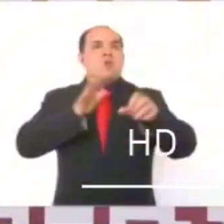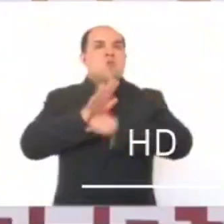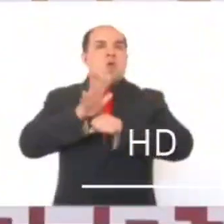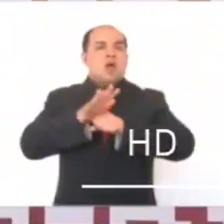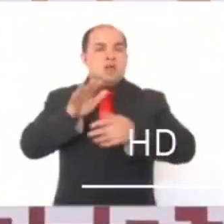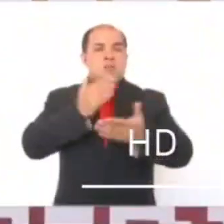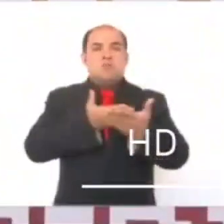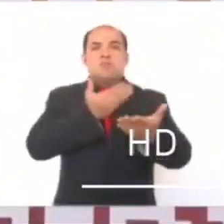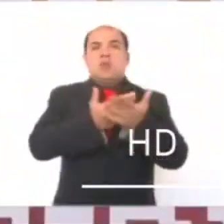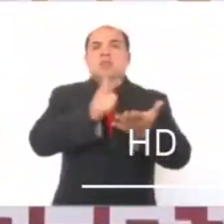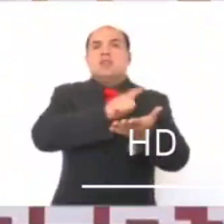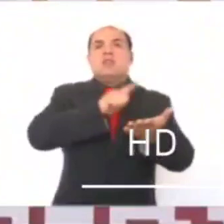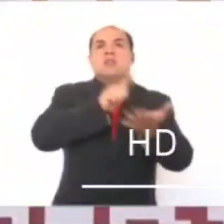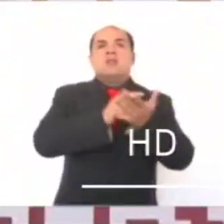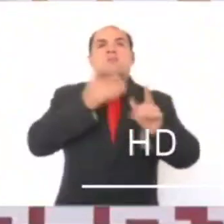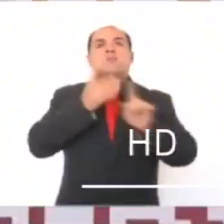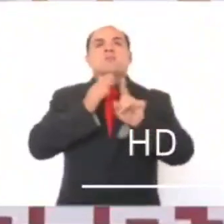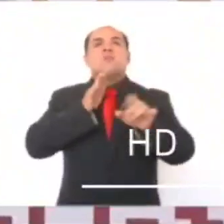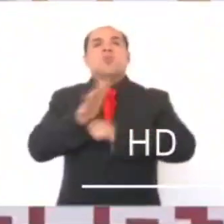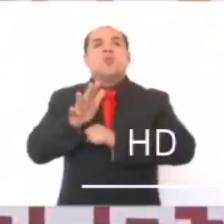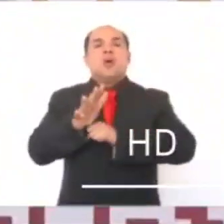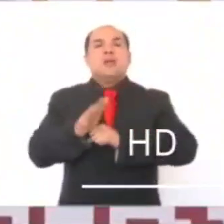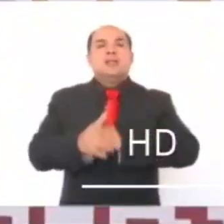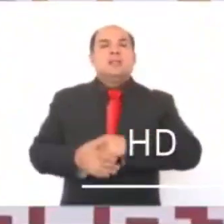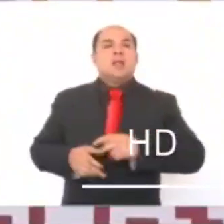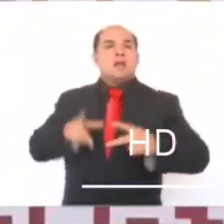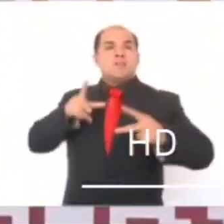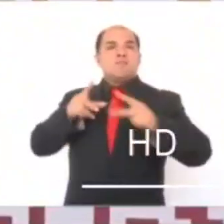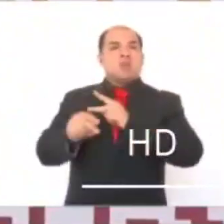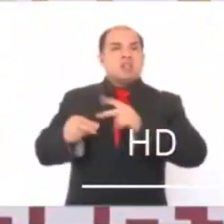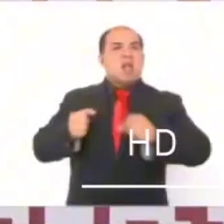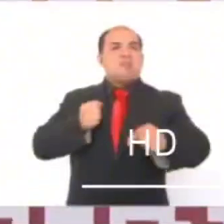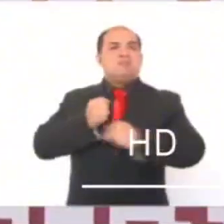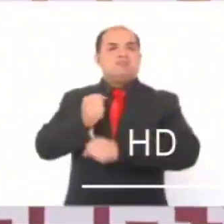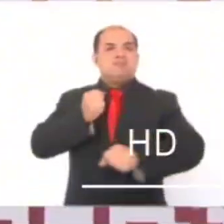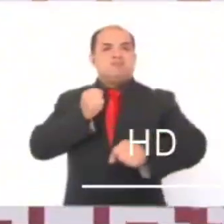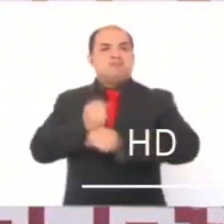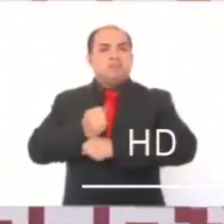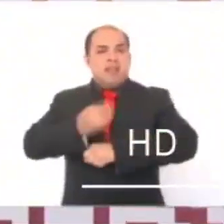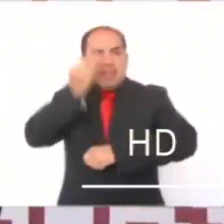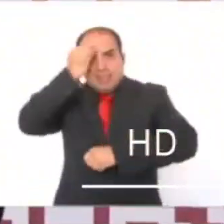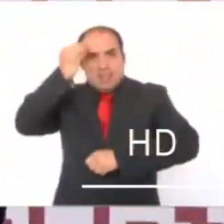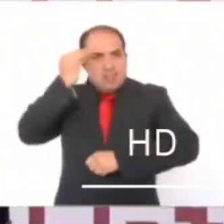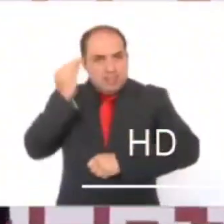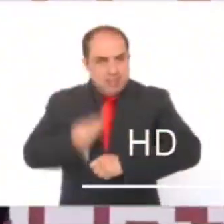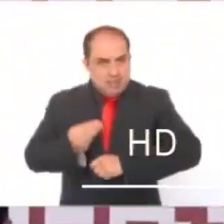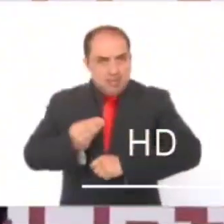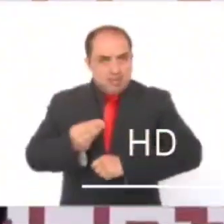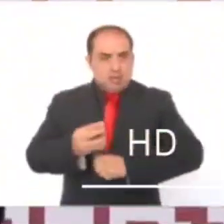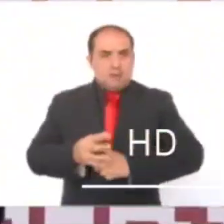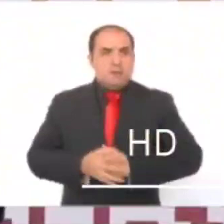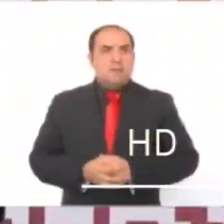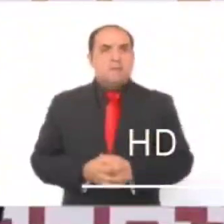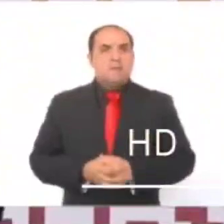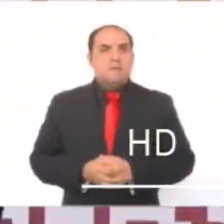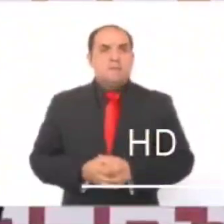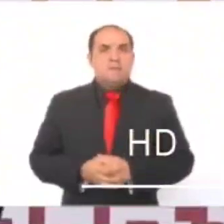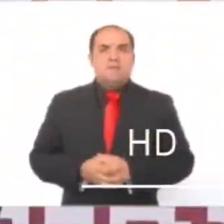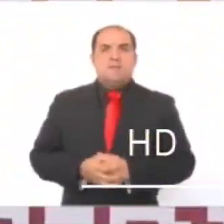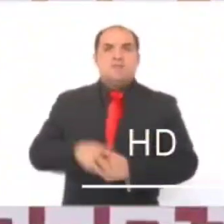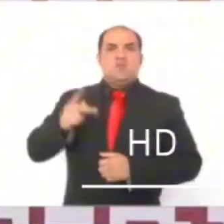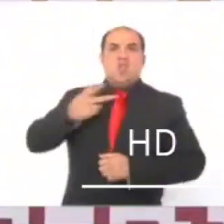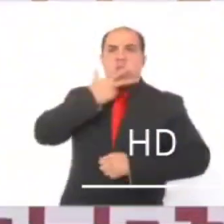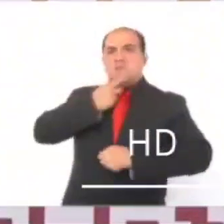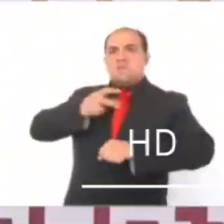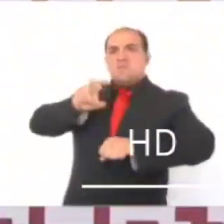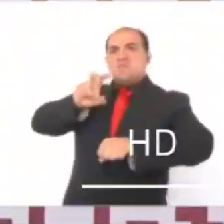iniciativa de ley que pretende poner un alto a una de las violencias más desgarradoras y más patriarcales